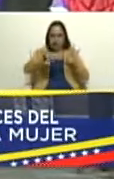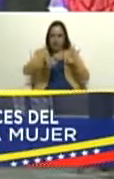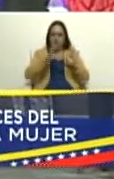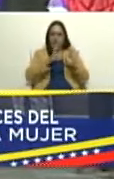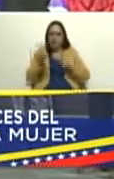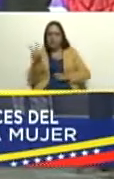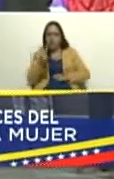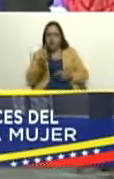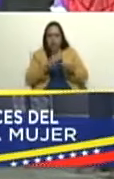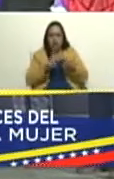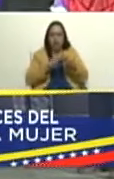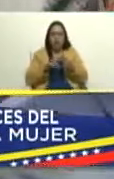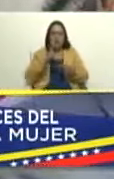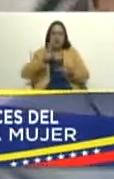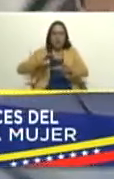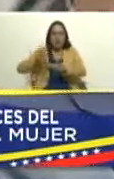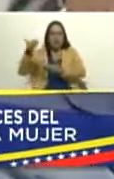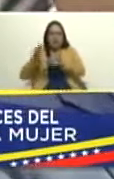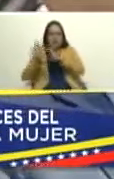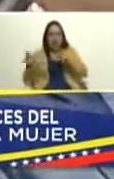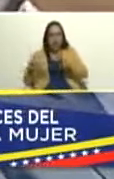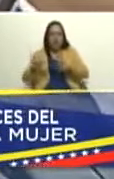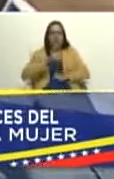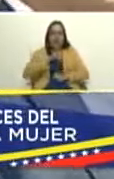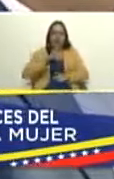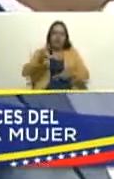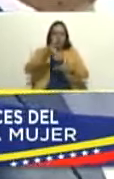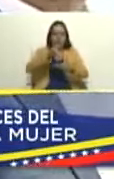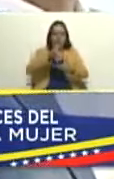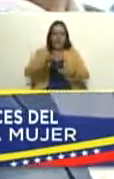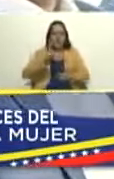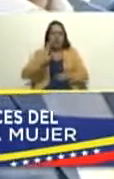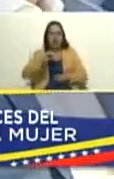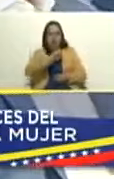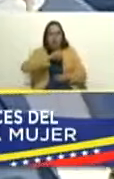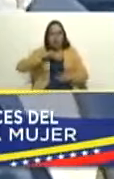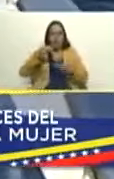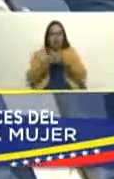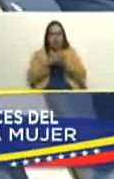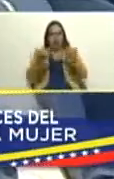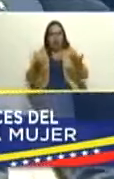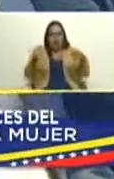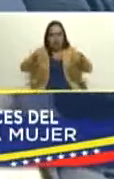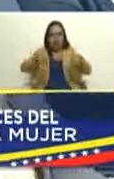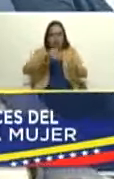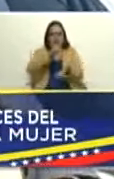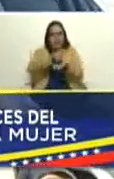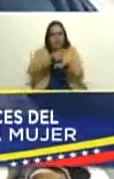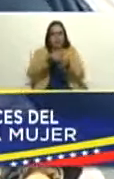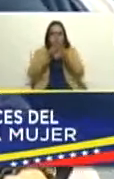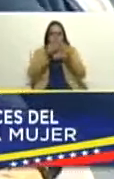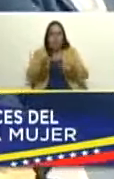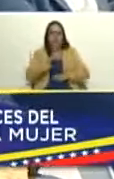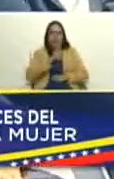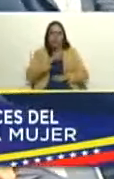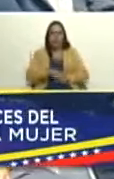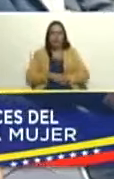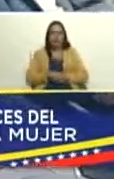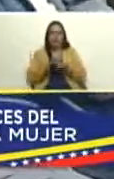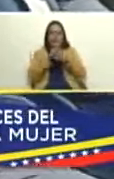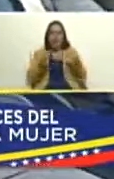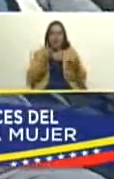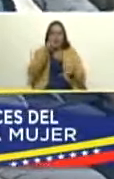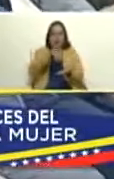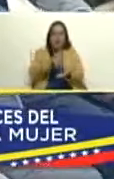el Banco del Tesoro, el Banco Bicentenario, los bancos privados presentes, todos los bancos. Todo, llegar a donde no se